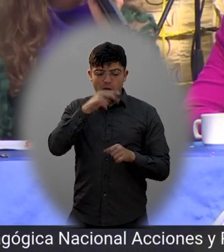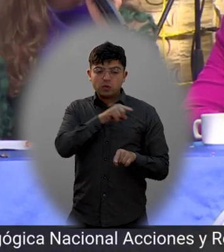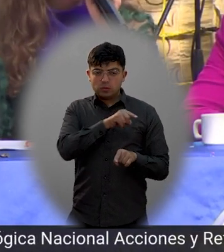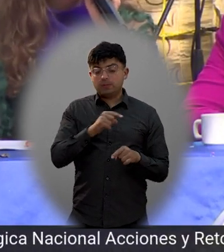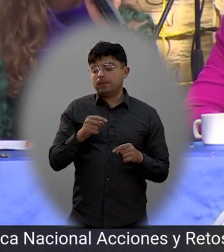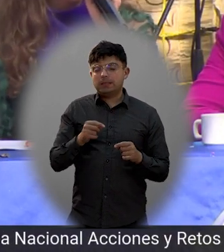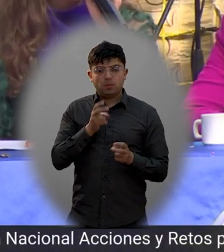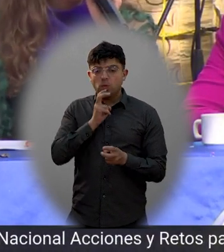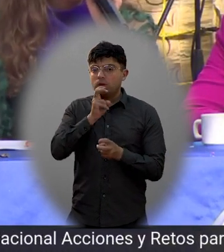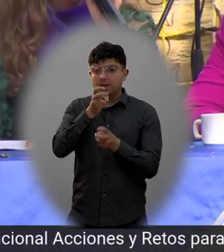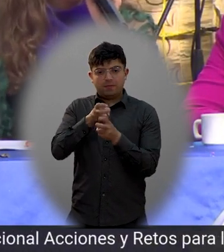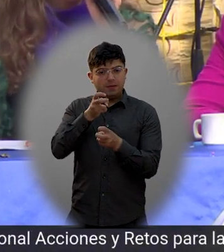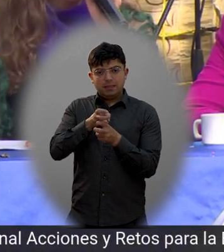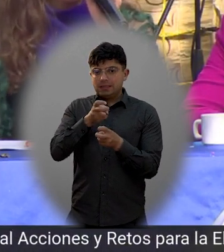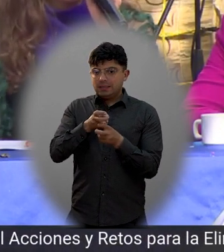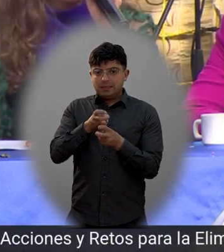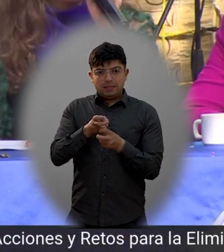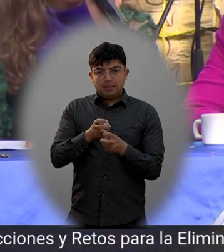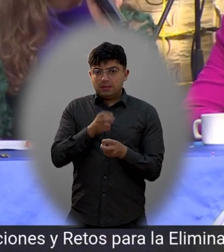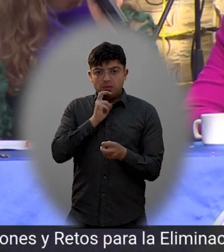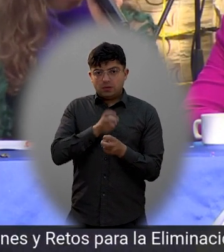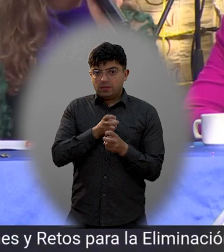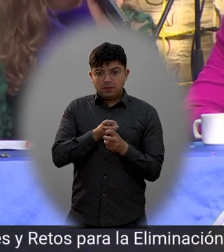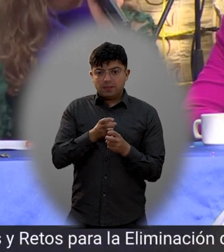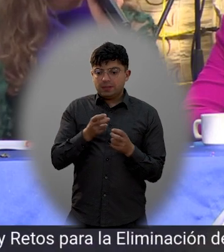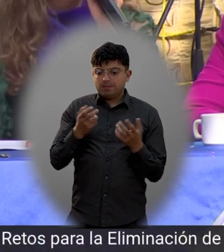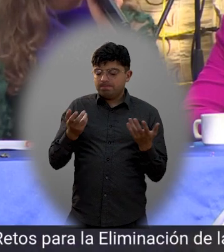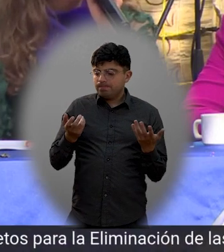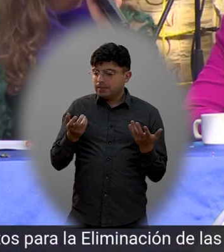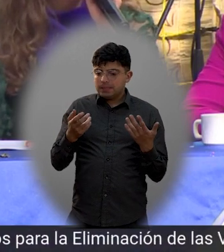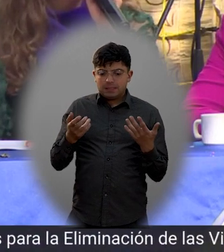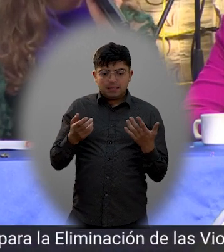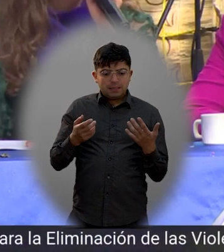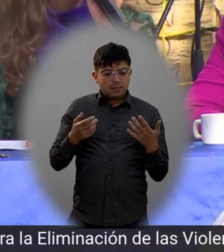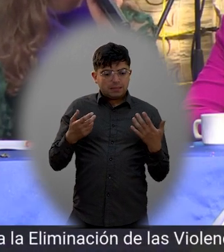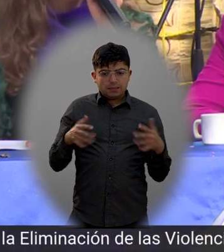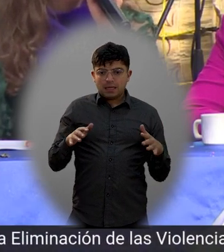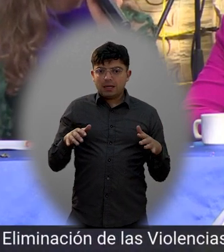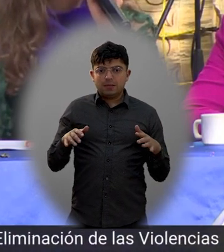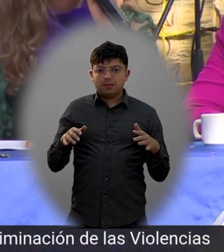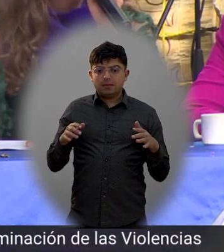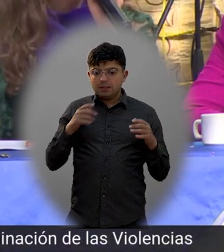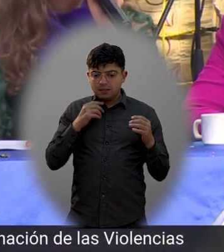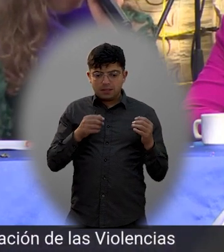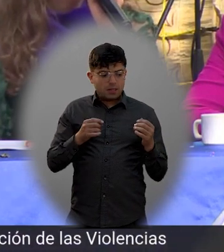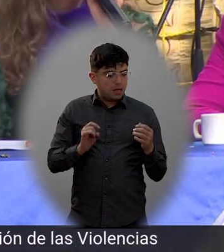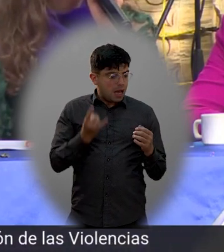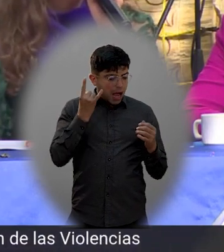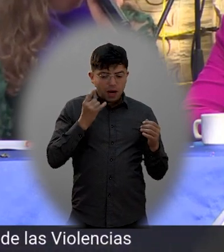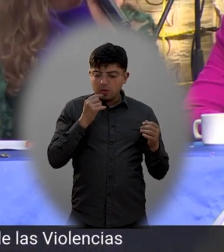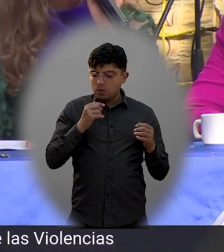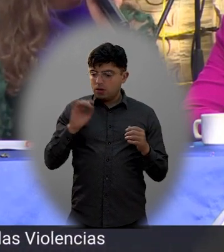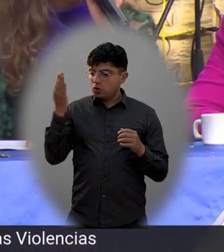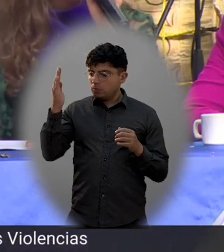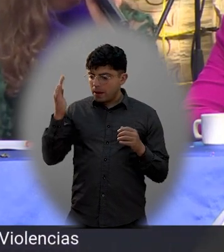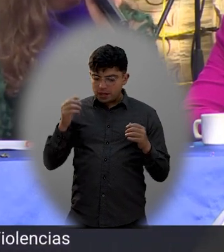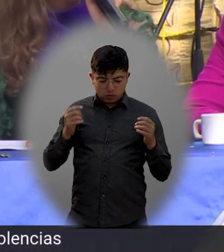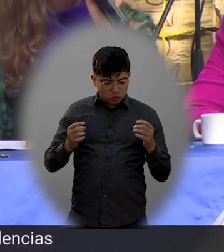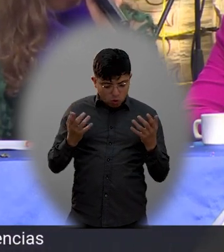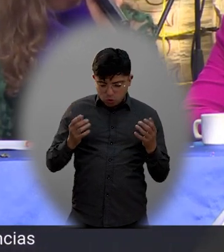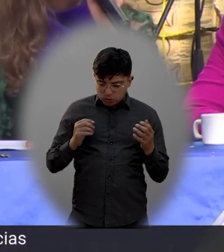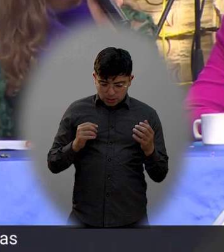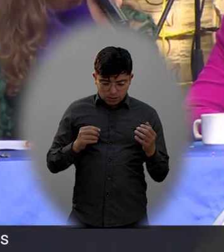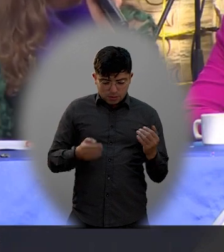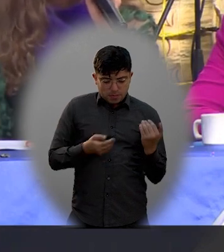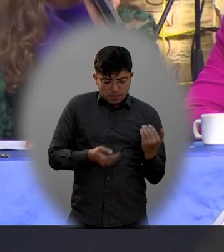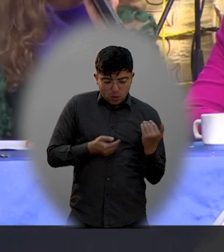es muy difícil, de hecho no es muy difícil, aquí no se encuentra cambiadores para los bebés en ningún baño. Y eso es